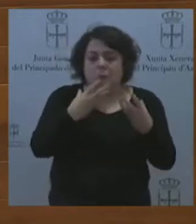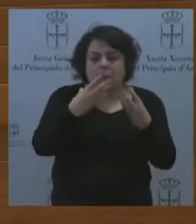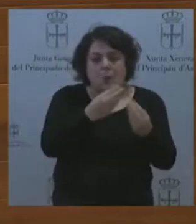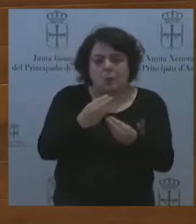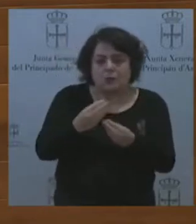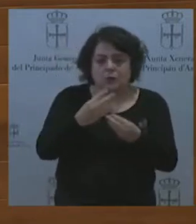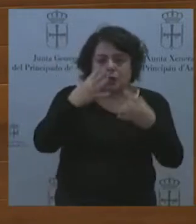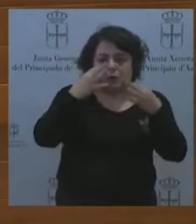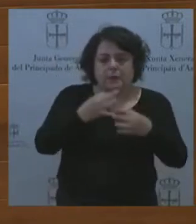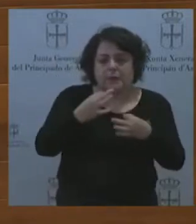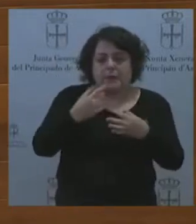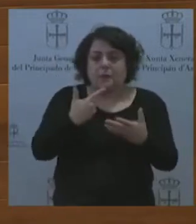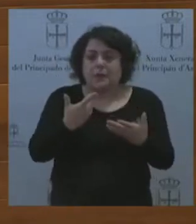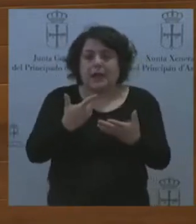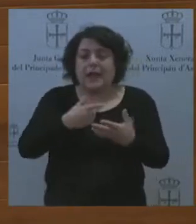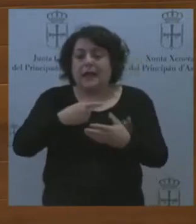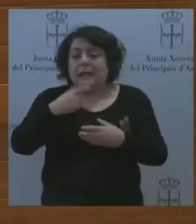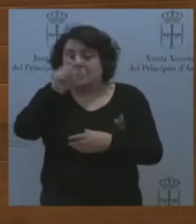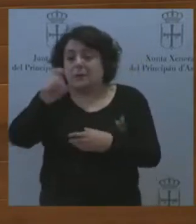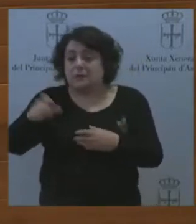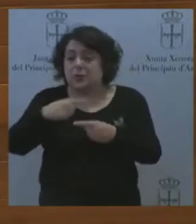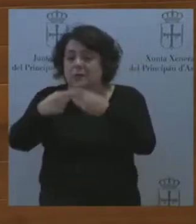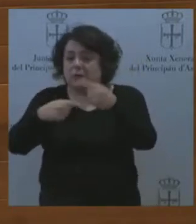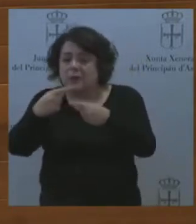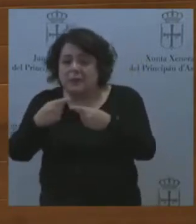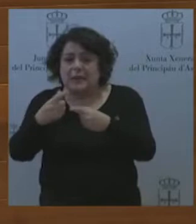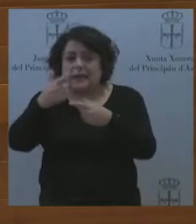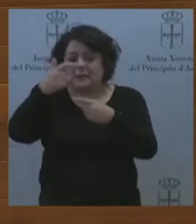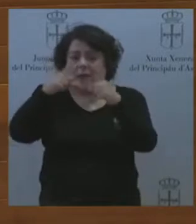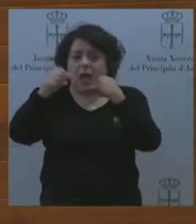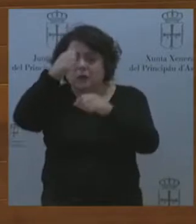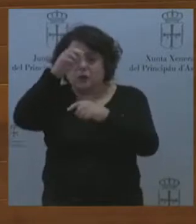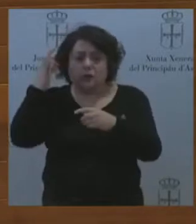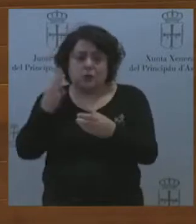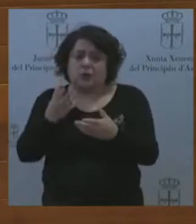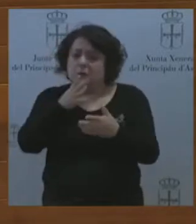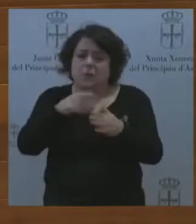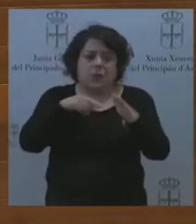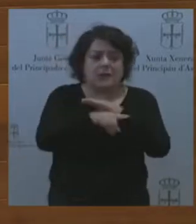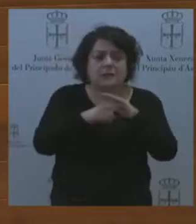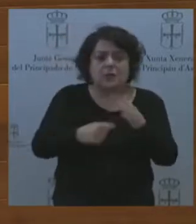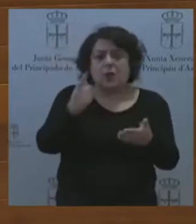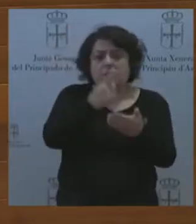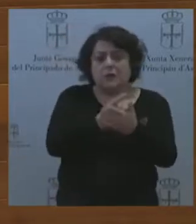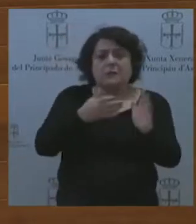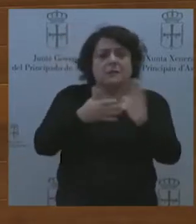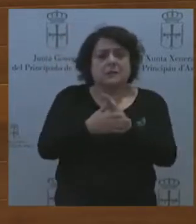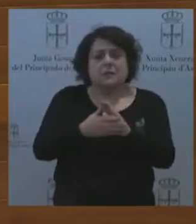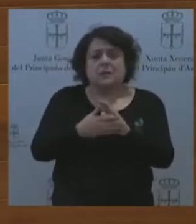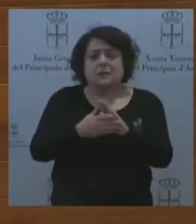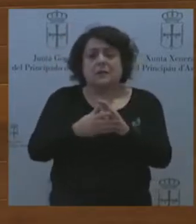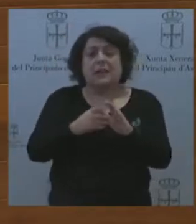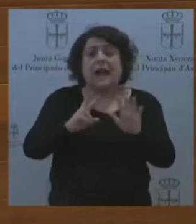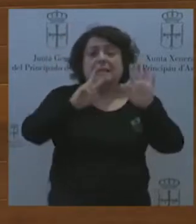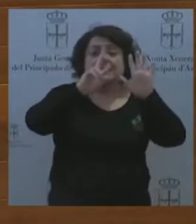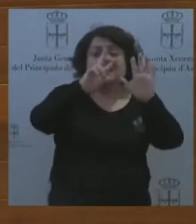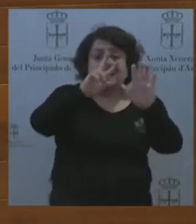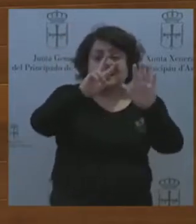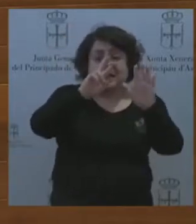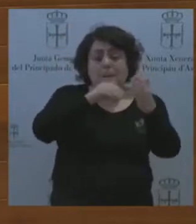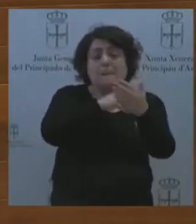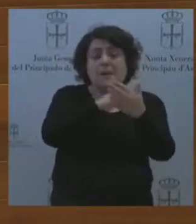señorías, porque su mala gestión otra vez va a traer un sobrecoste millonario, 7 millones más. Frente a los 11,2